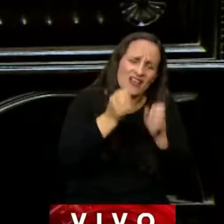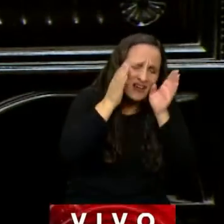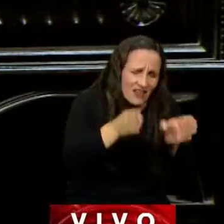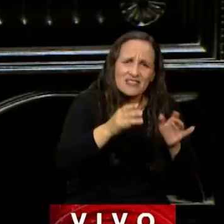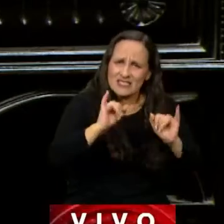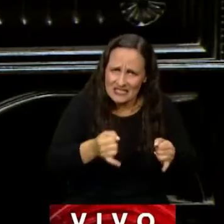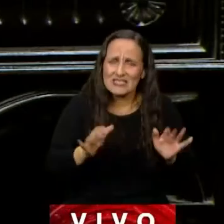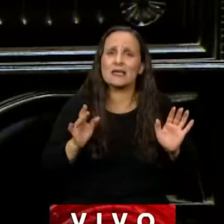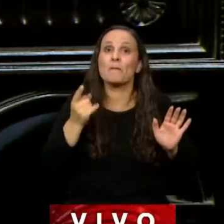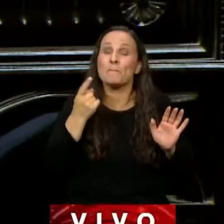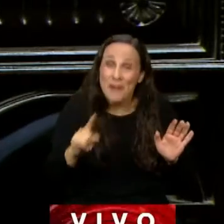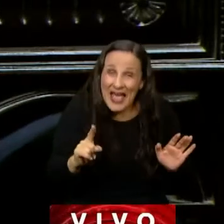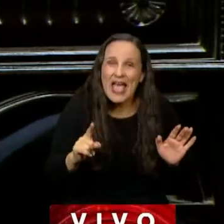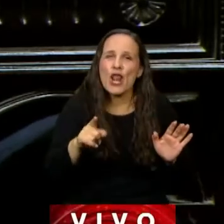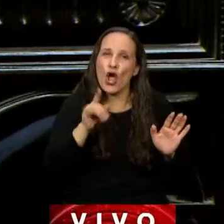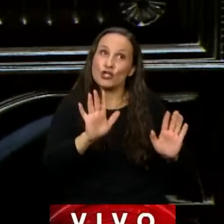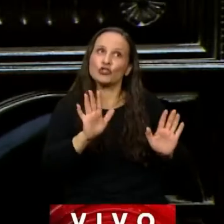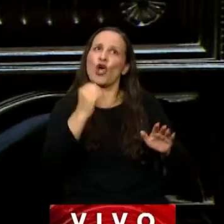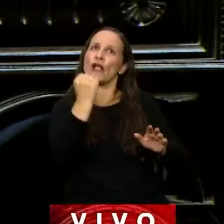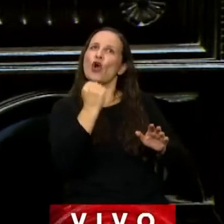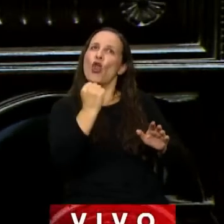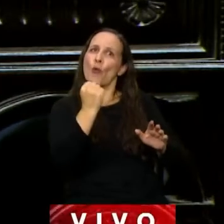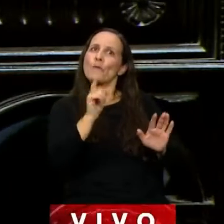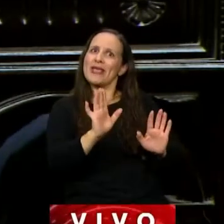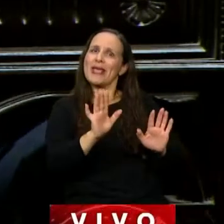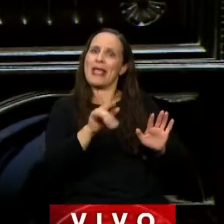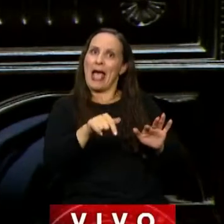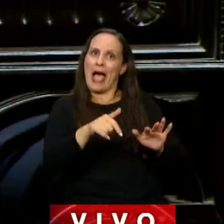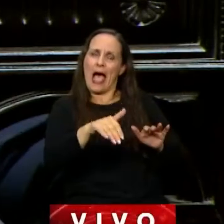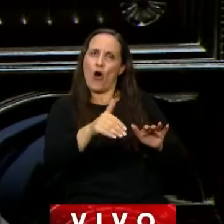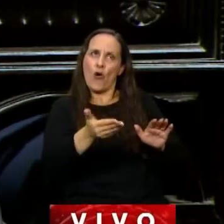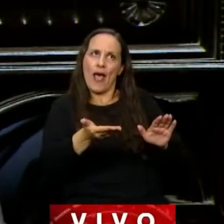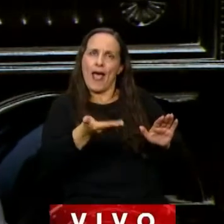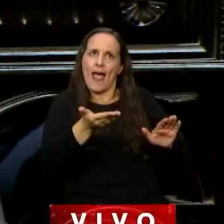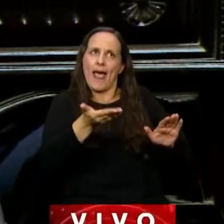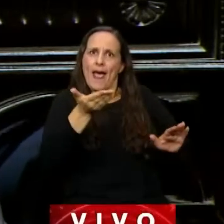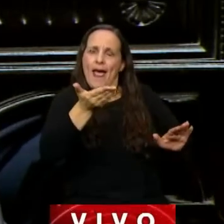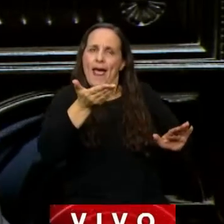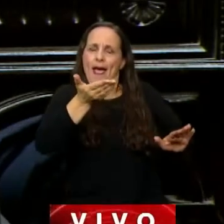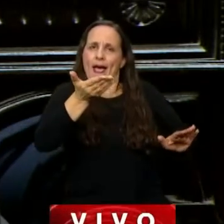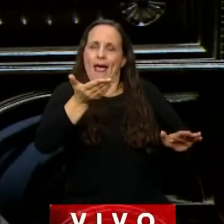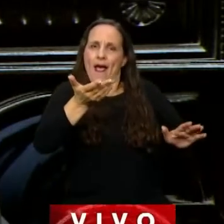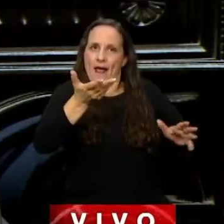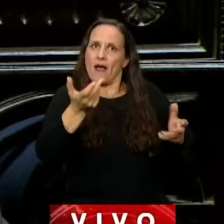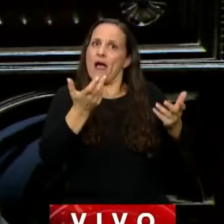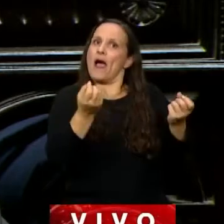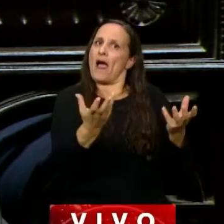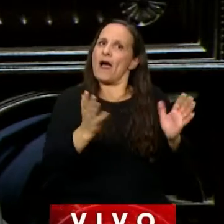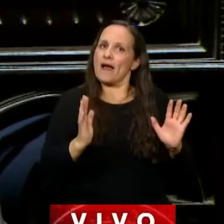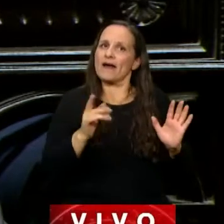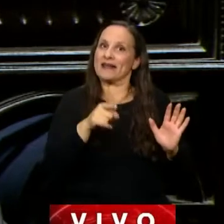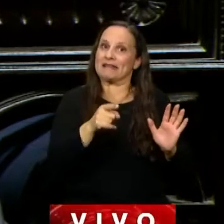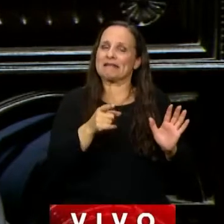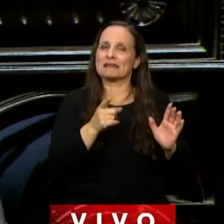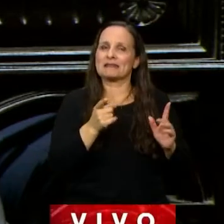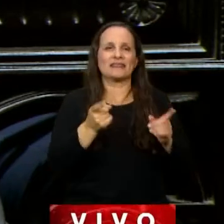atendiendo. Pero esta perspectiva de una economía que logra estos niveles de recuperación son